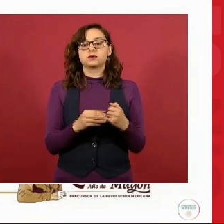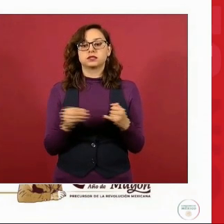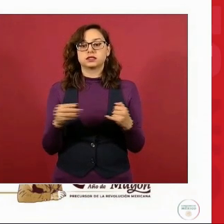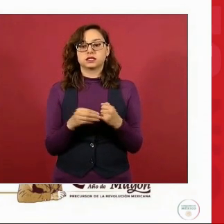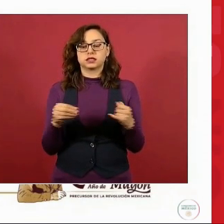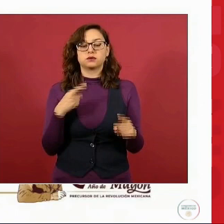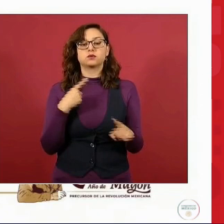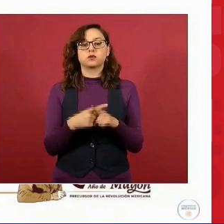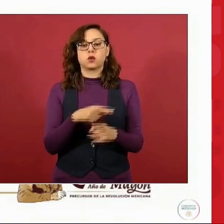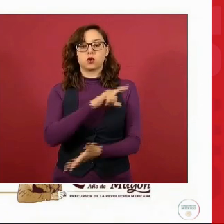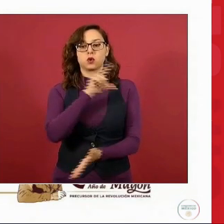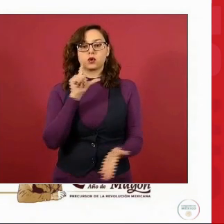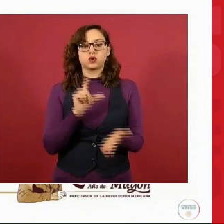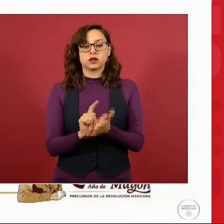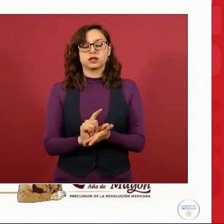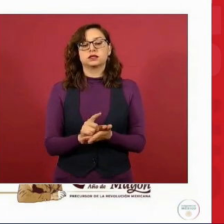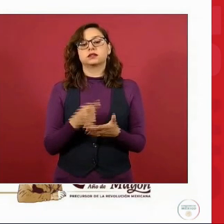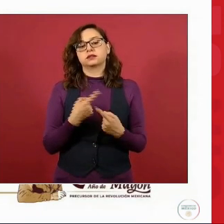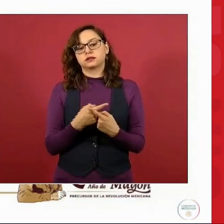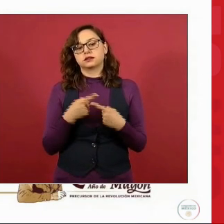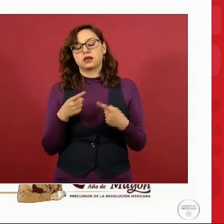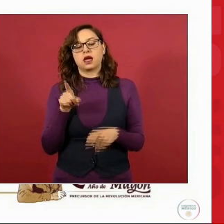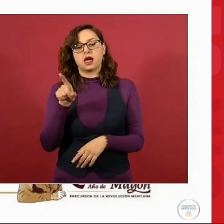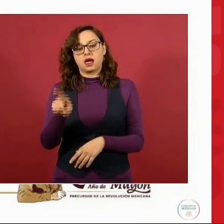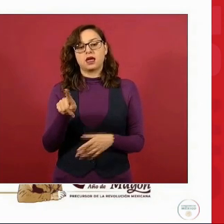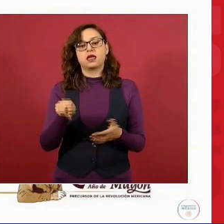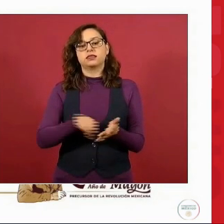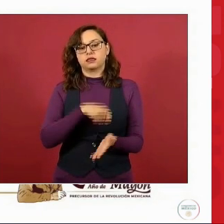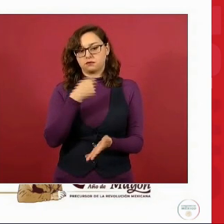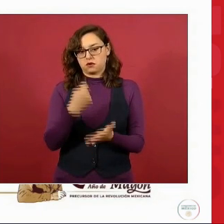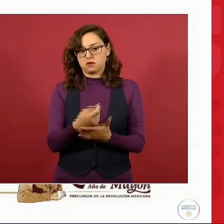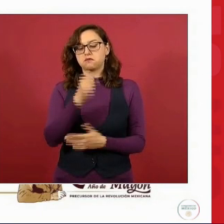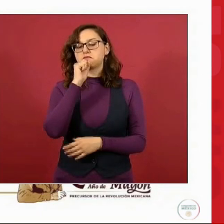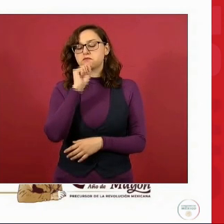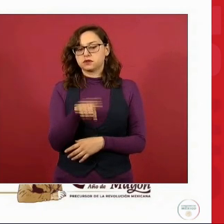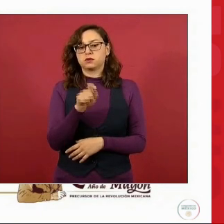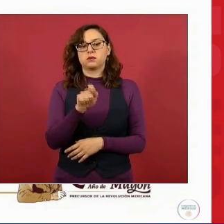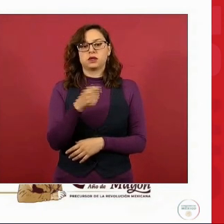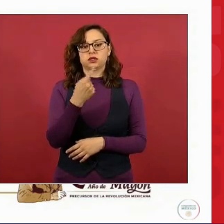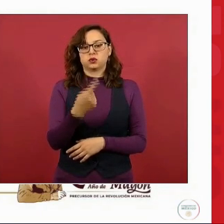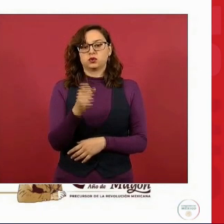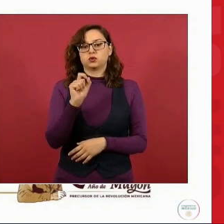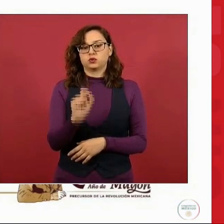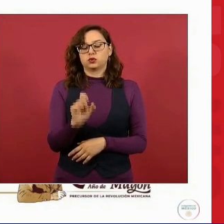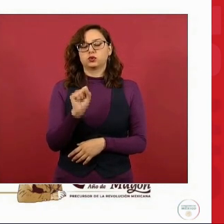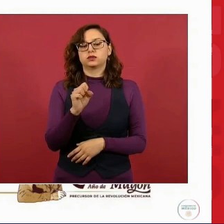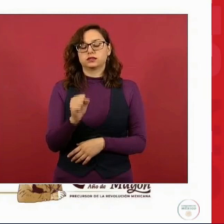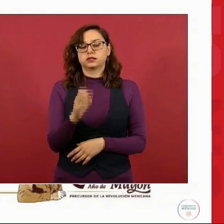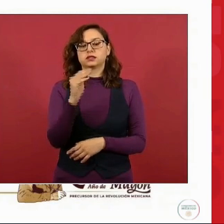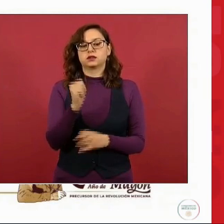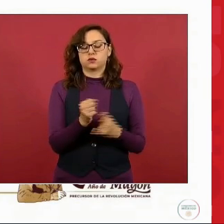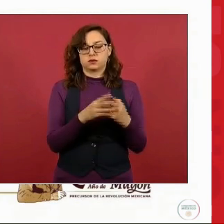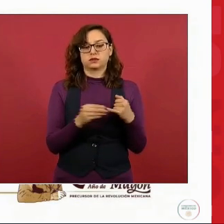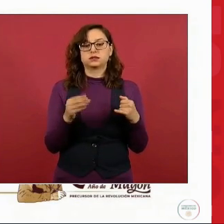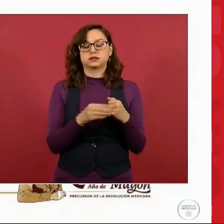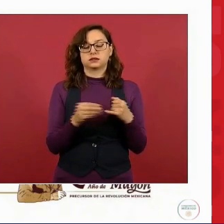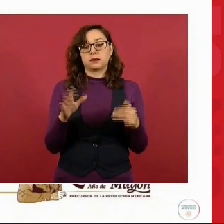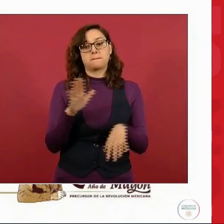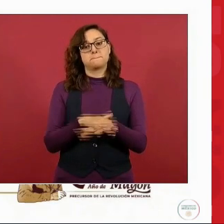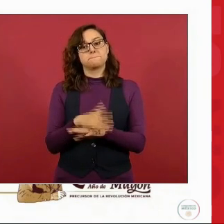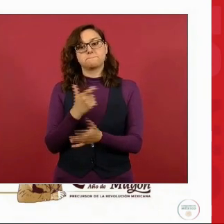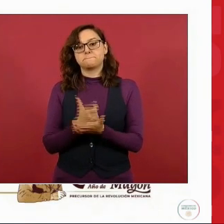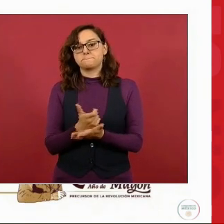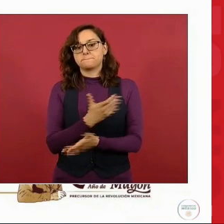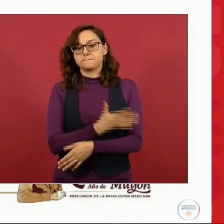centavos el litro, y franquicia Pemex en Altamira, Tamaulipas, también 21 pesos con 69 centavos. Las